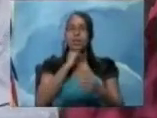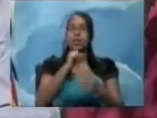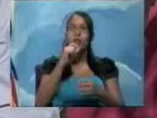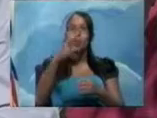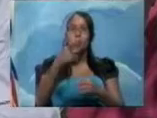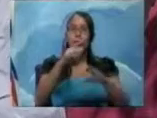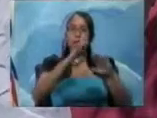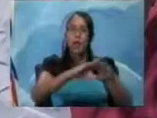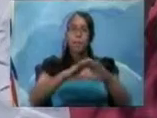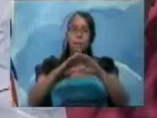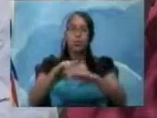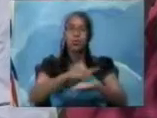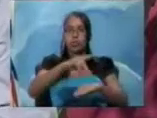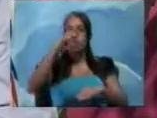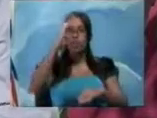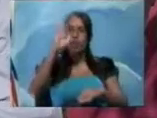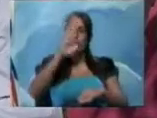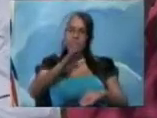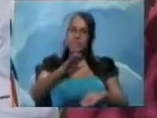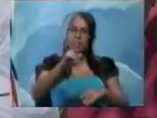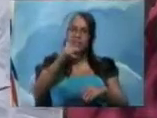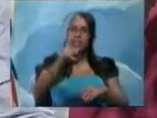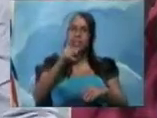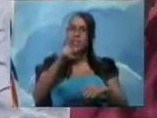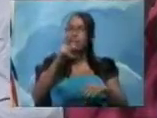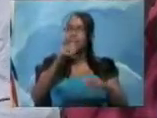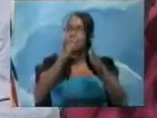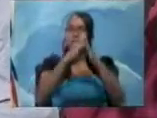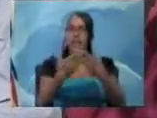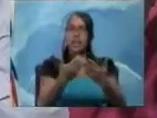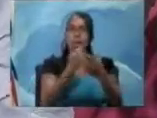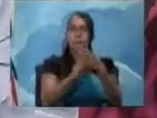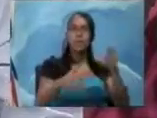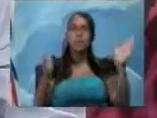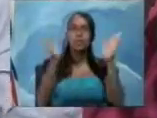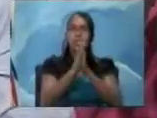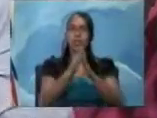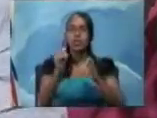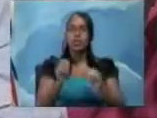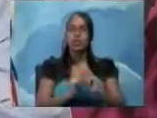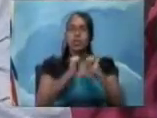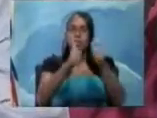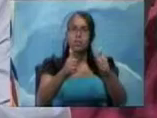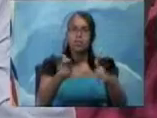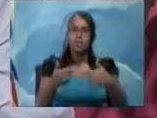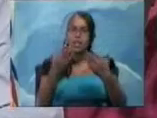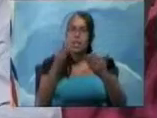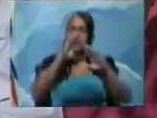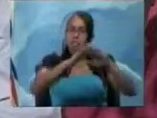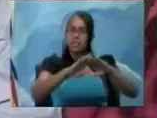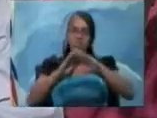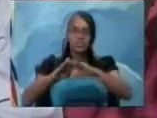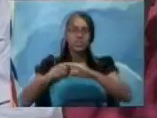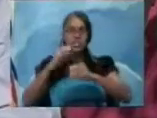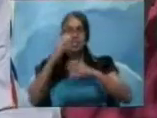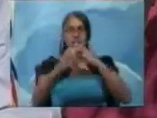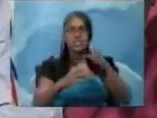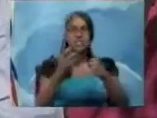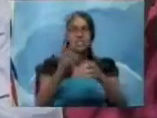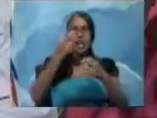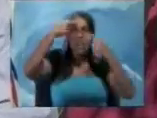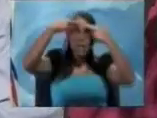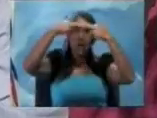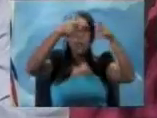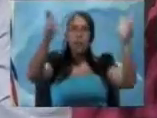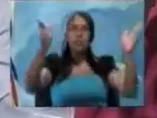el ministro de Dios está en la administración de la palabra y el espíritu santo comienza a darle administración de ciencia revelación